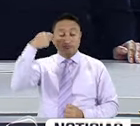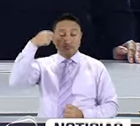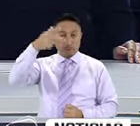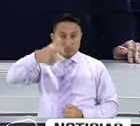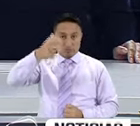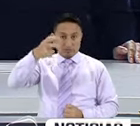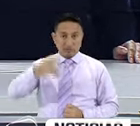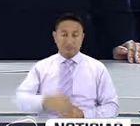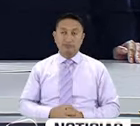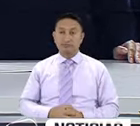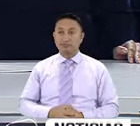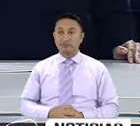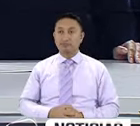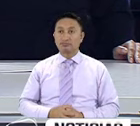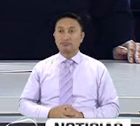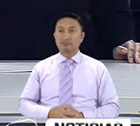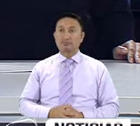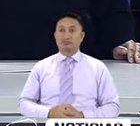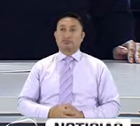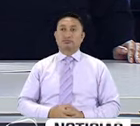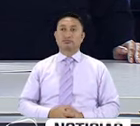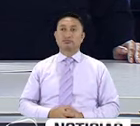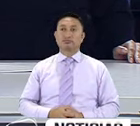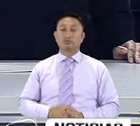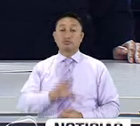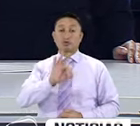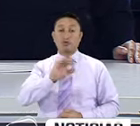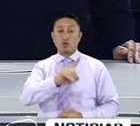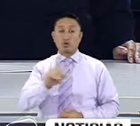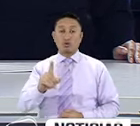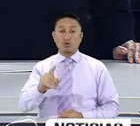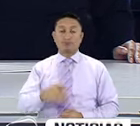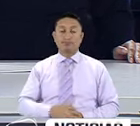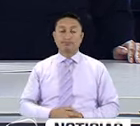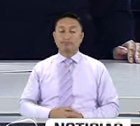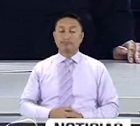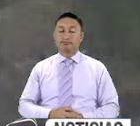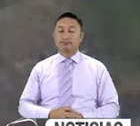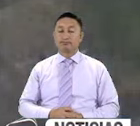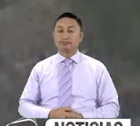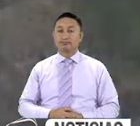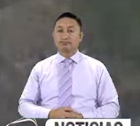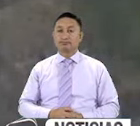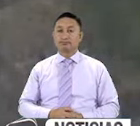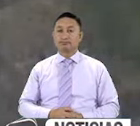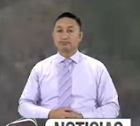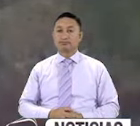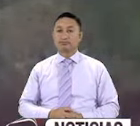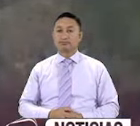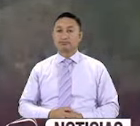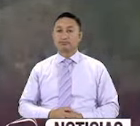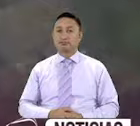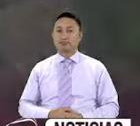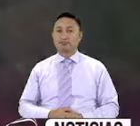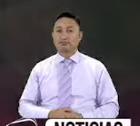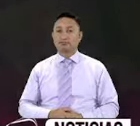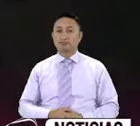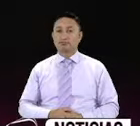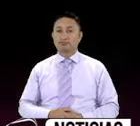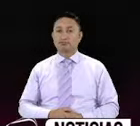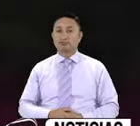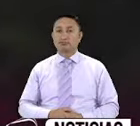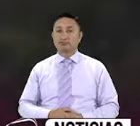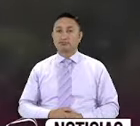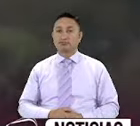sistema de videovigilancia del ECU 911. La